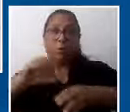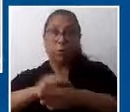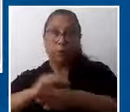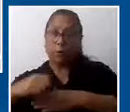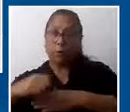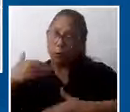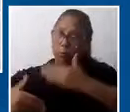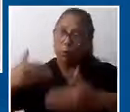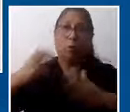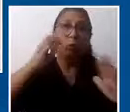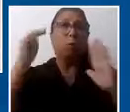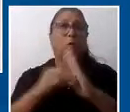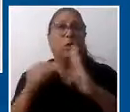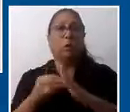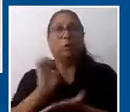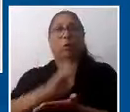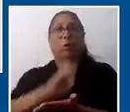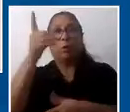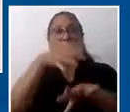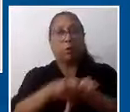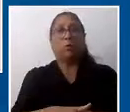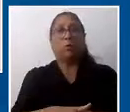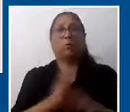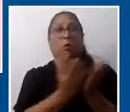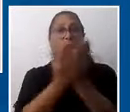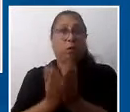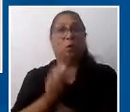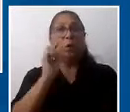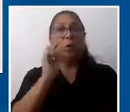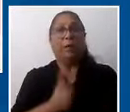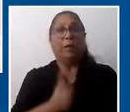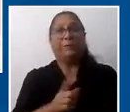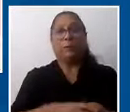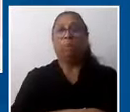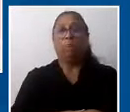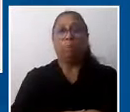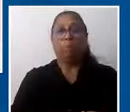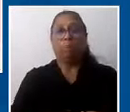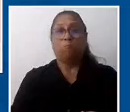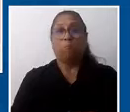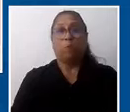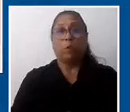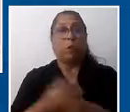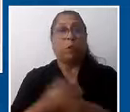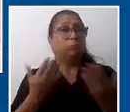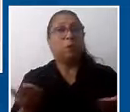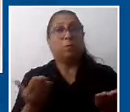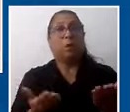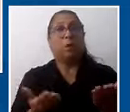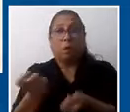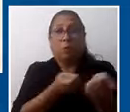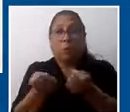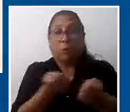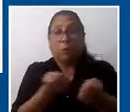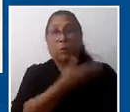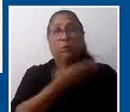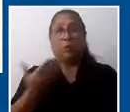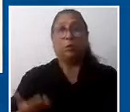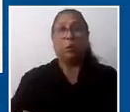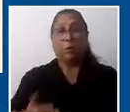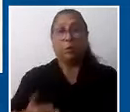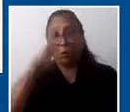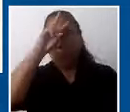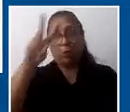modelo de educación inclusiva en el servicio educativo. Asimismo, a nivel, digamos, de la administración pública en